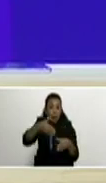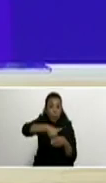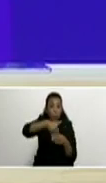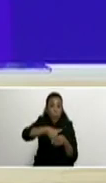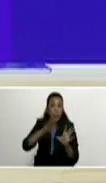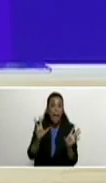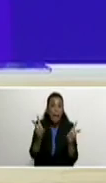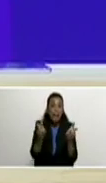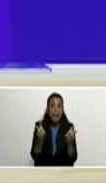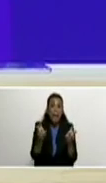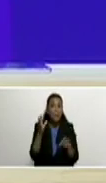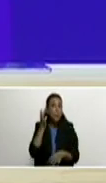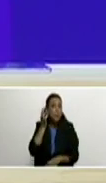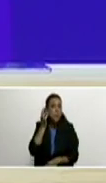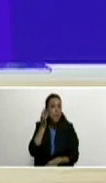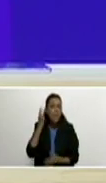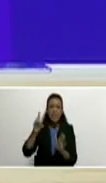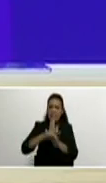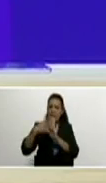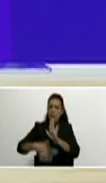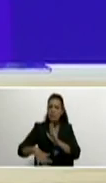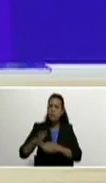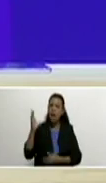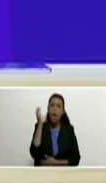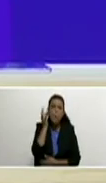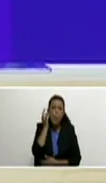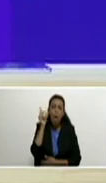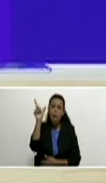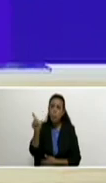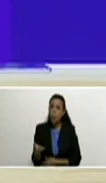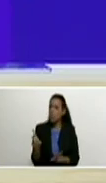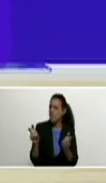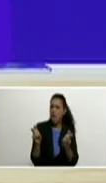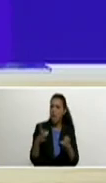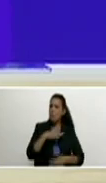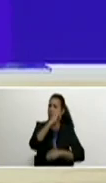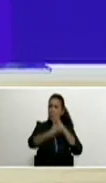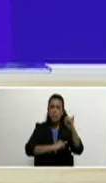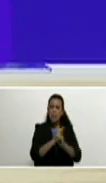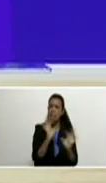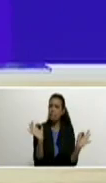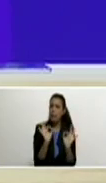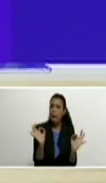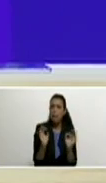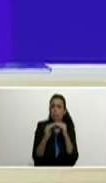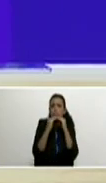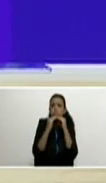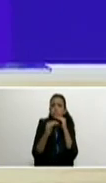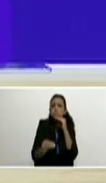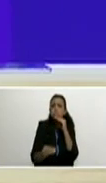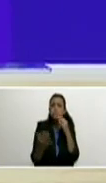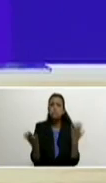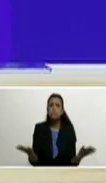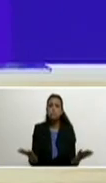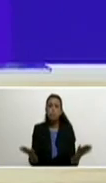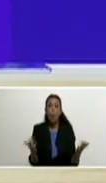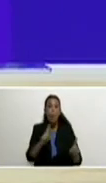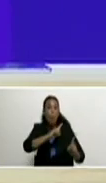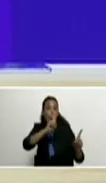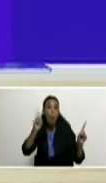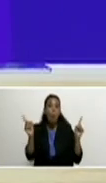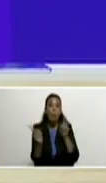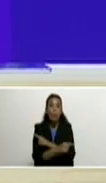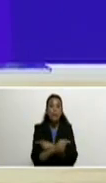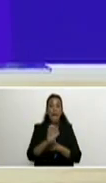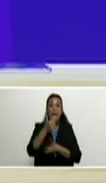el tema del feminismo y los derechos de las mujeres no era un tema internacional, como se convirtió de